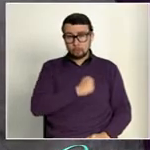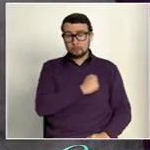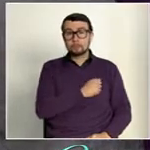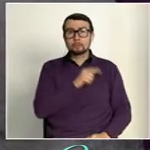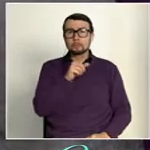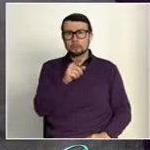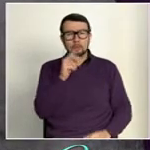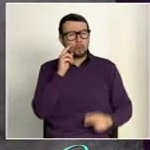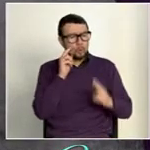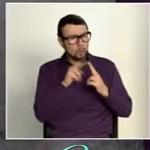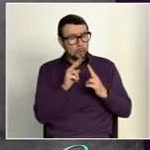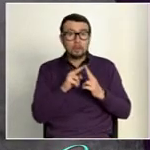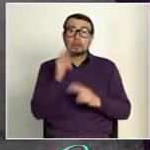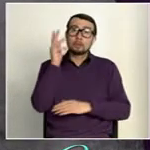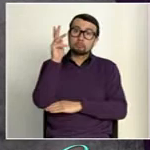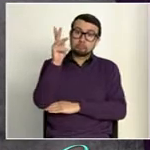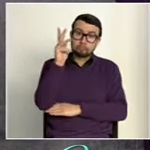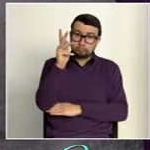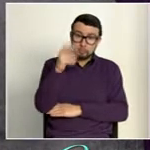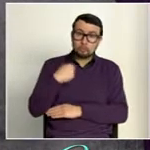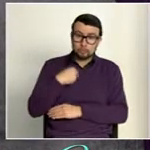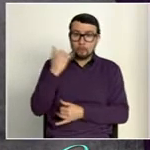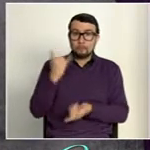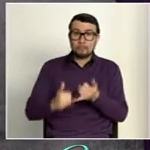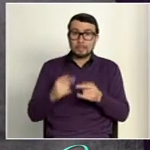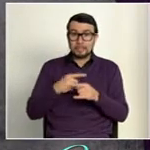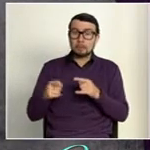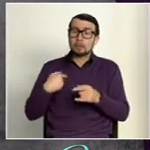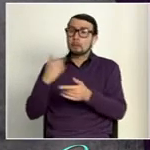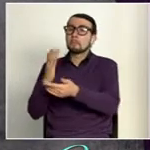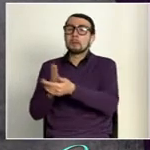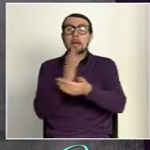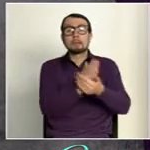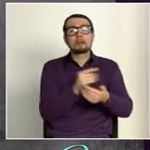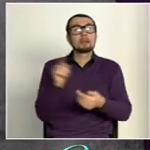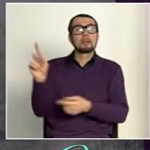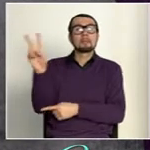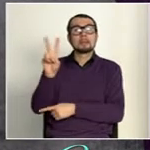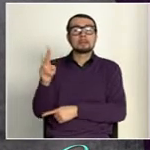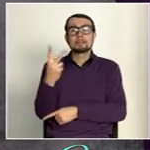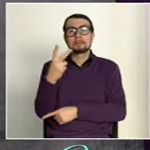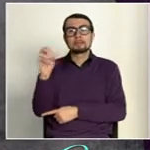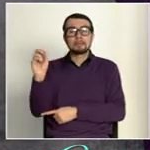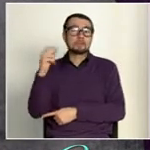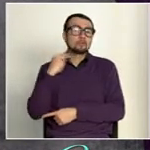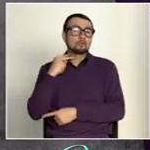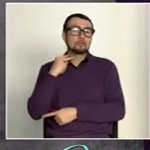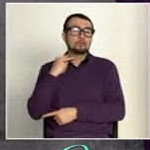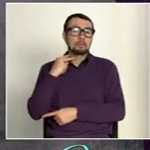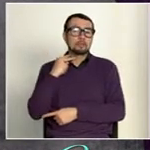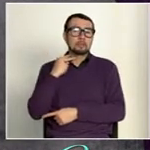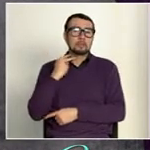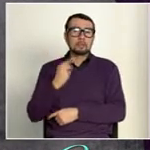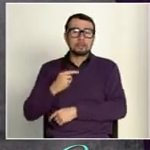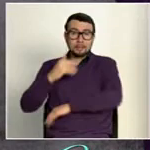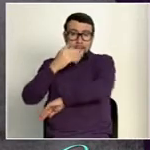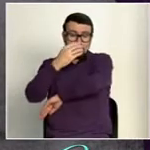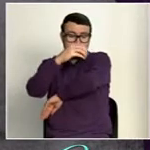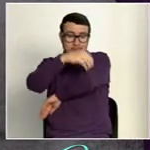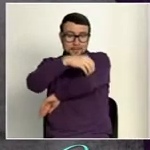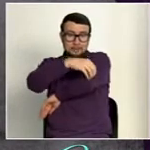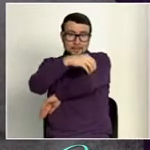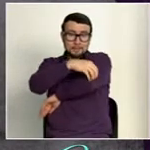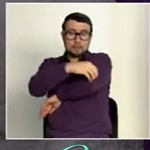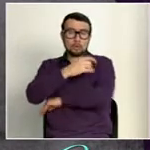ciclo de conferencias que voy a llevar a cabo este fin de semana, viernes 20 de noviembre, en la esquina del edificio